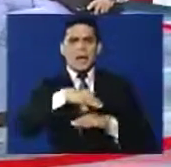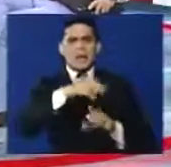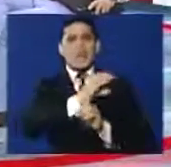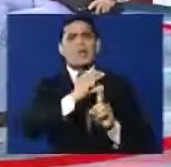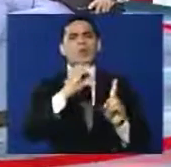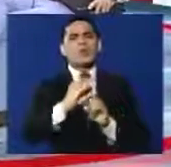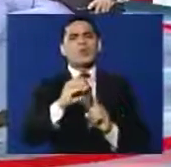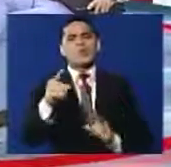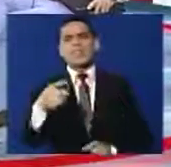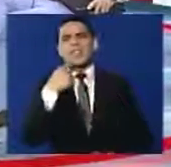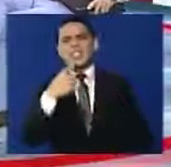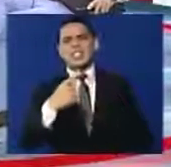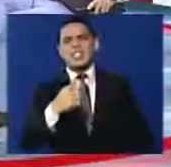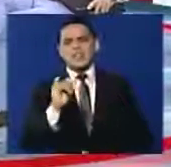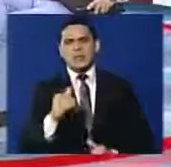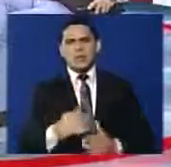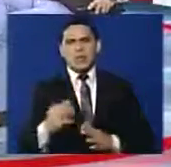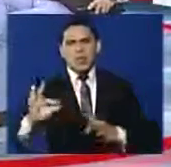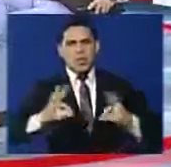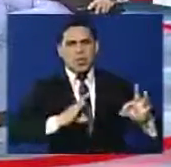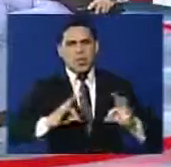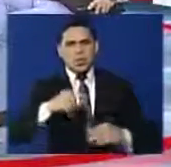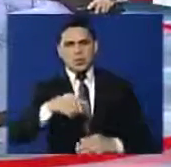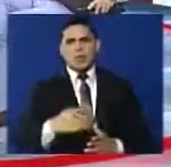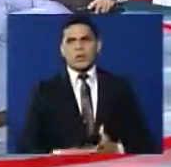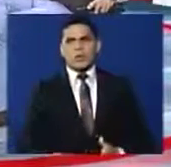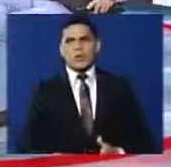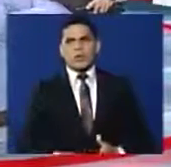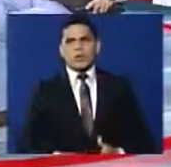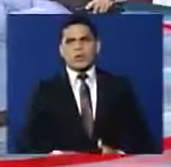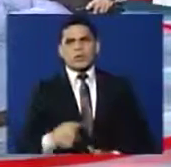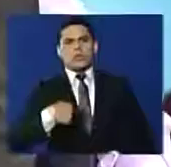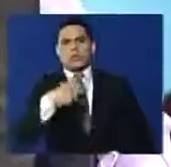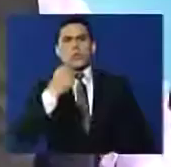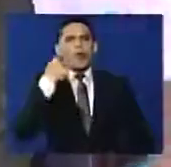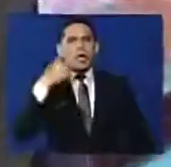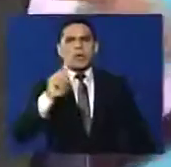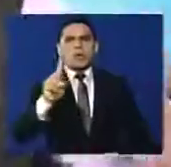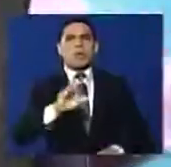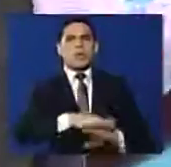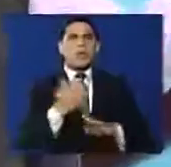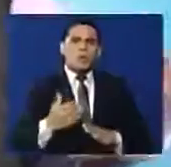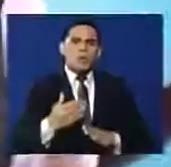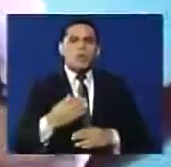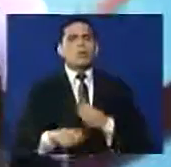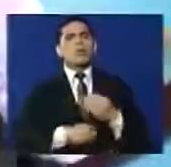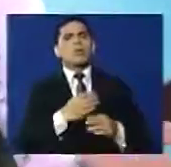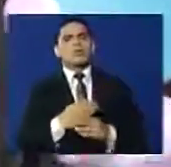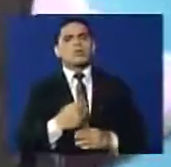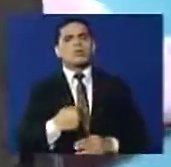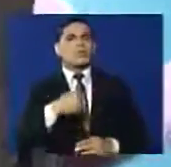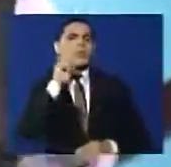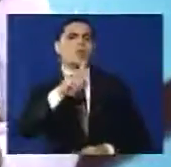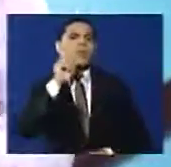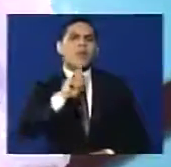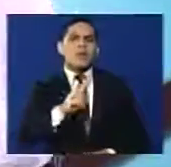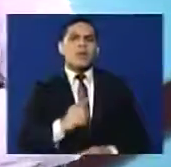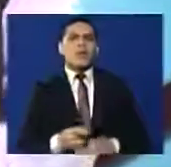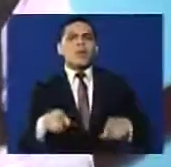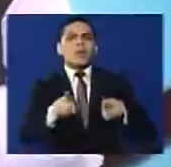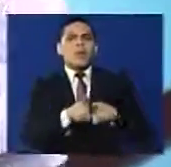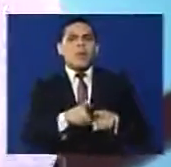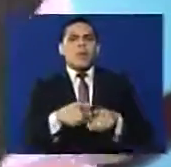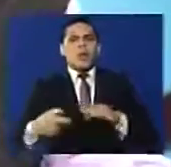te dicen, tú puedes presentar tus obras aquí. Tú lo haces. No le creo. ¿Por qué? Porque han hecho otras cosas. Pero ¿cuántas veces no han mentido? ¿Por qué crees